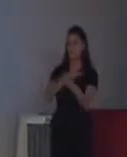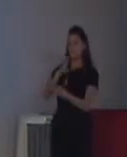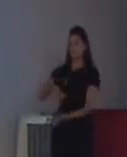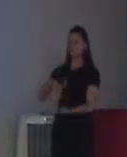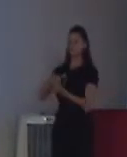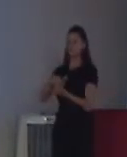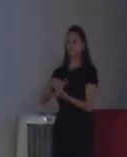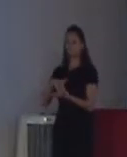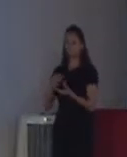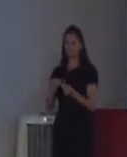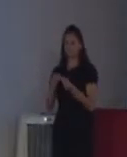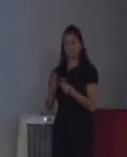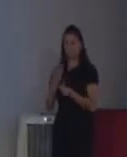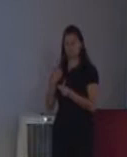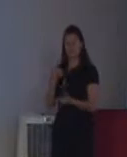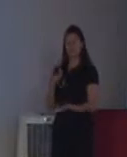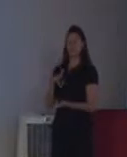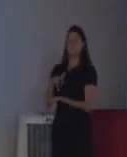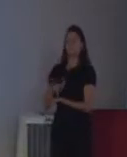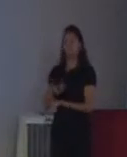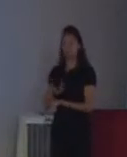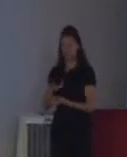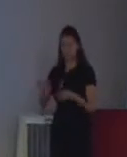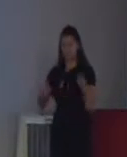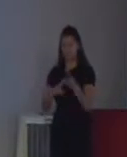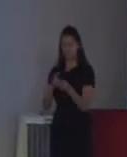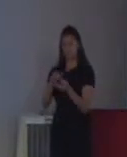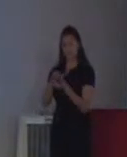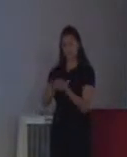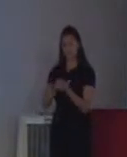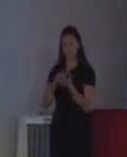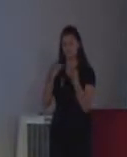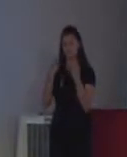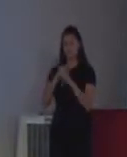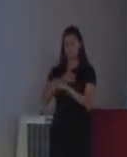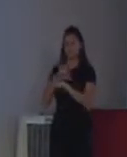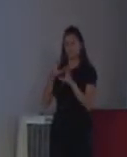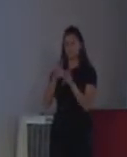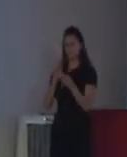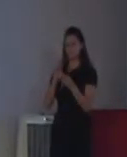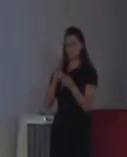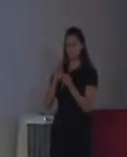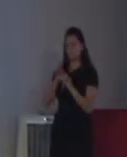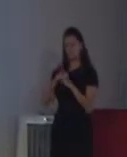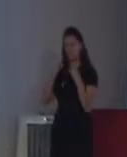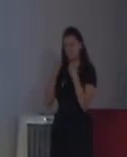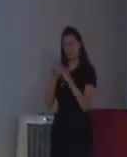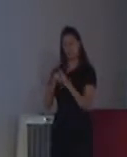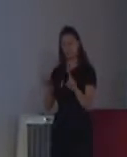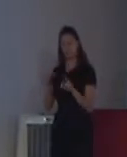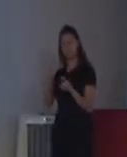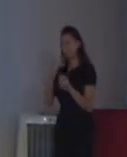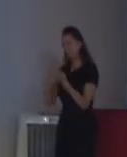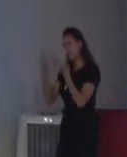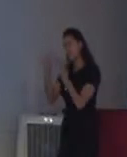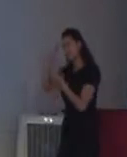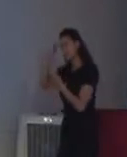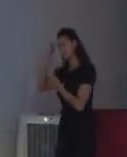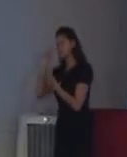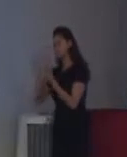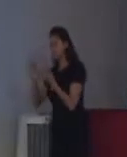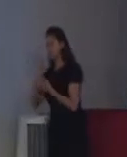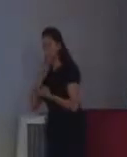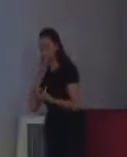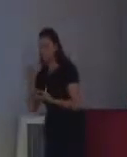ser y estar frente al mundo, y eso me ubicó, digamos, en el aula de otra manera, ¿sí? O sea, generar unos diálogos con los profesores para que me dejaran